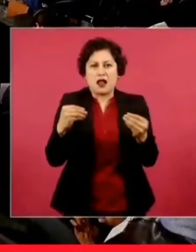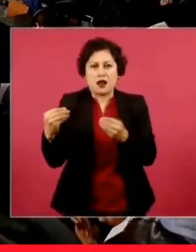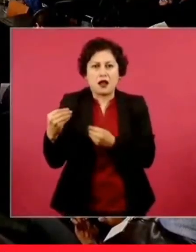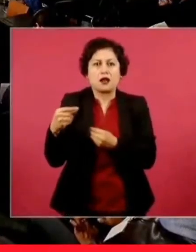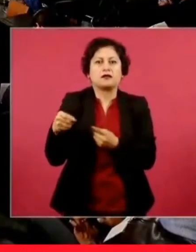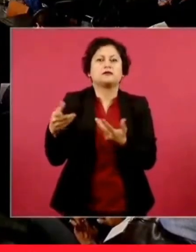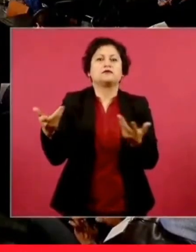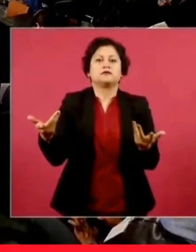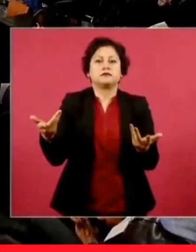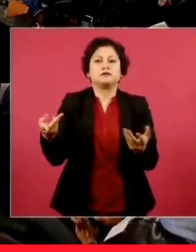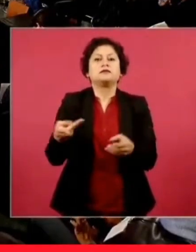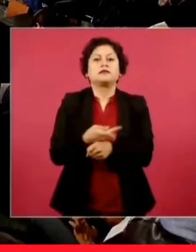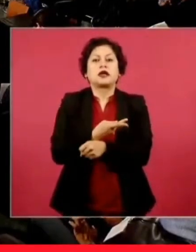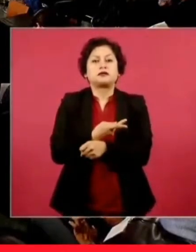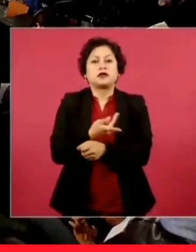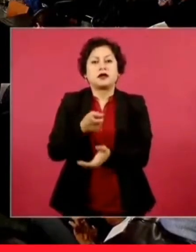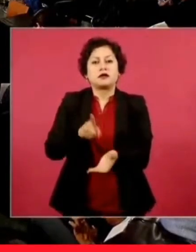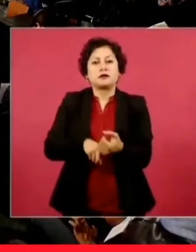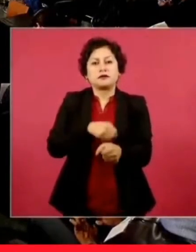Se rompen las familias,